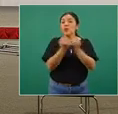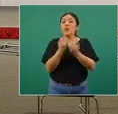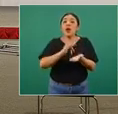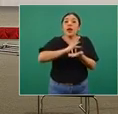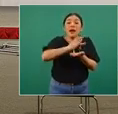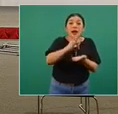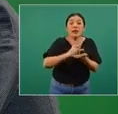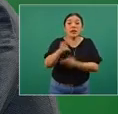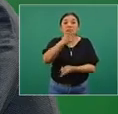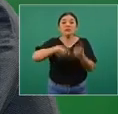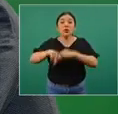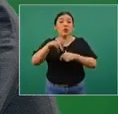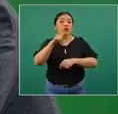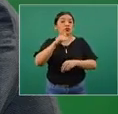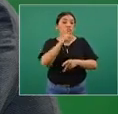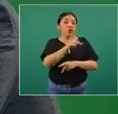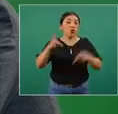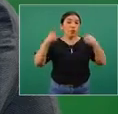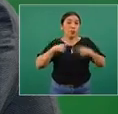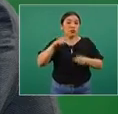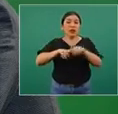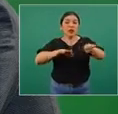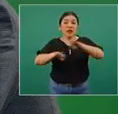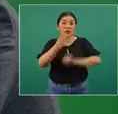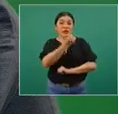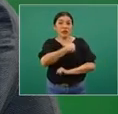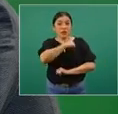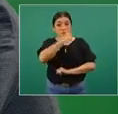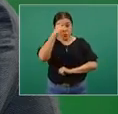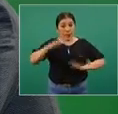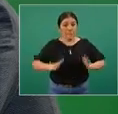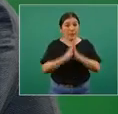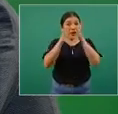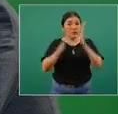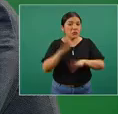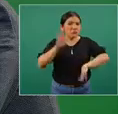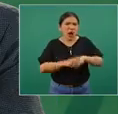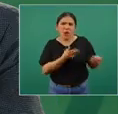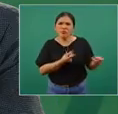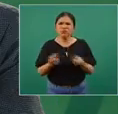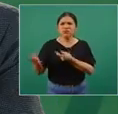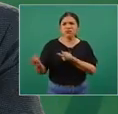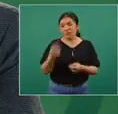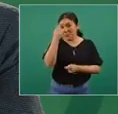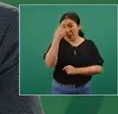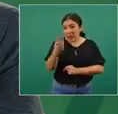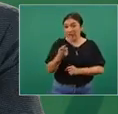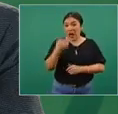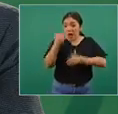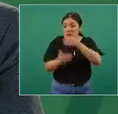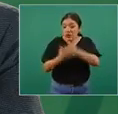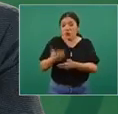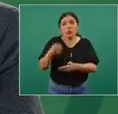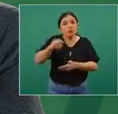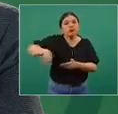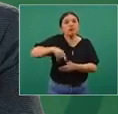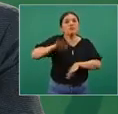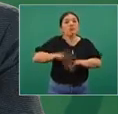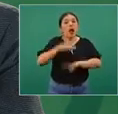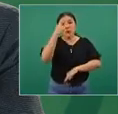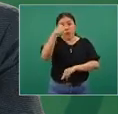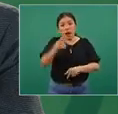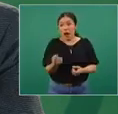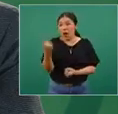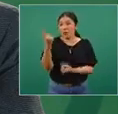a todo el sector salud que ha participado activamente en todos estos procesos, que han sido procesos para